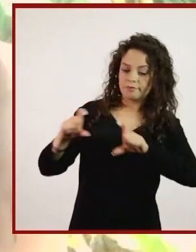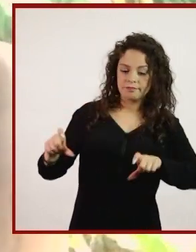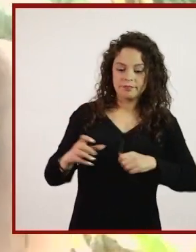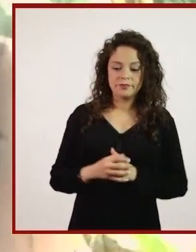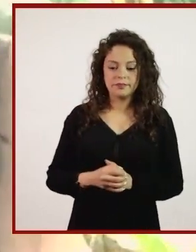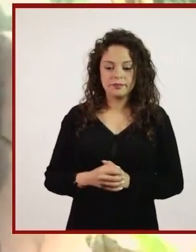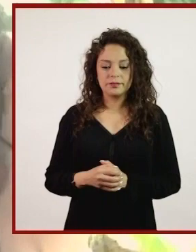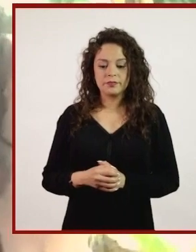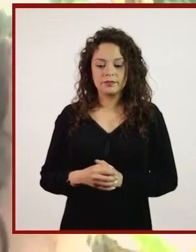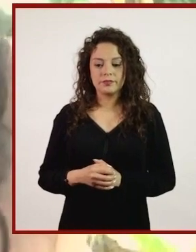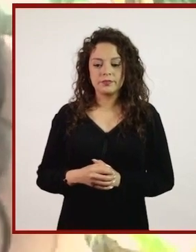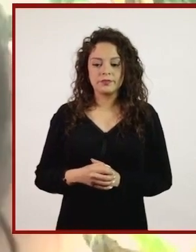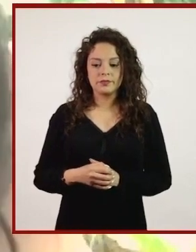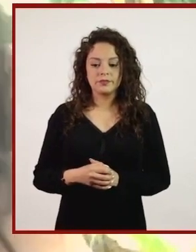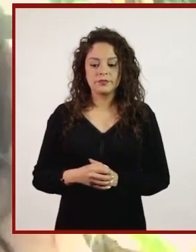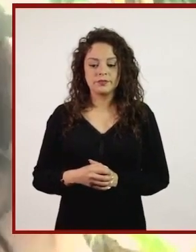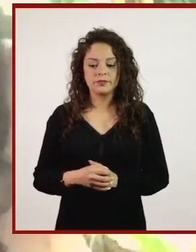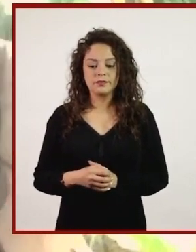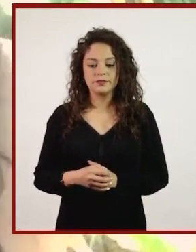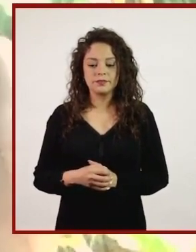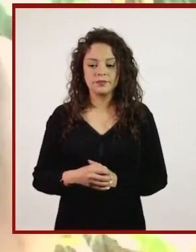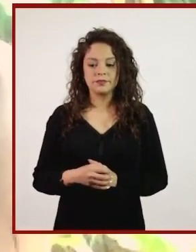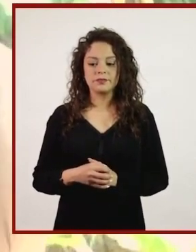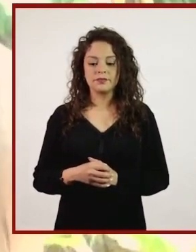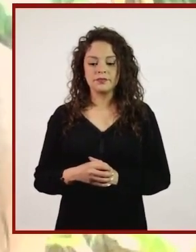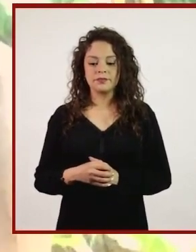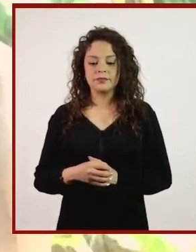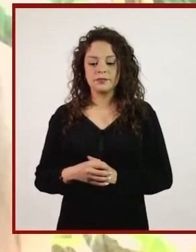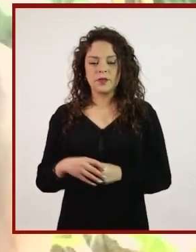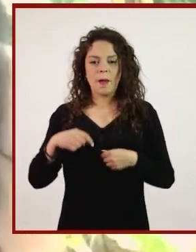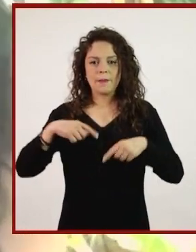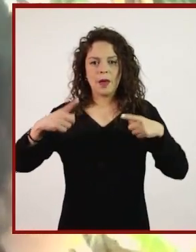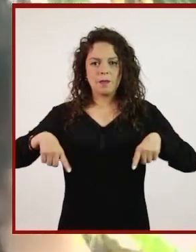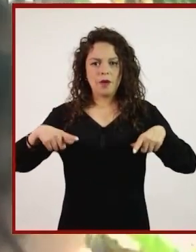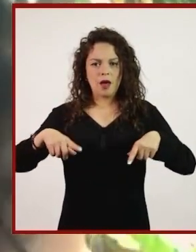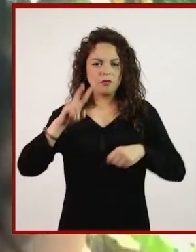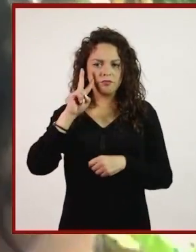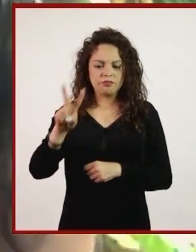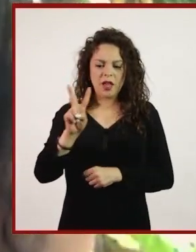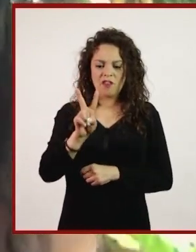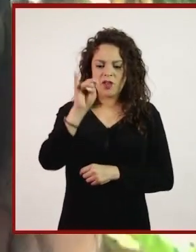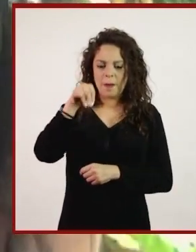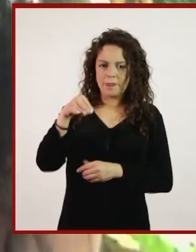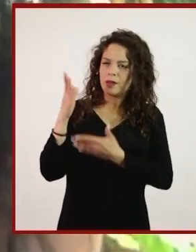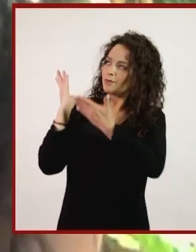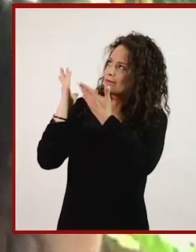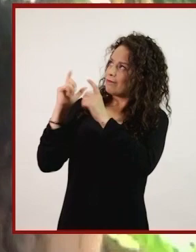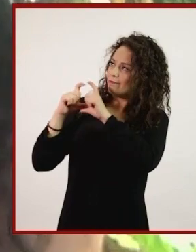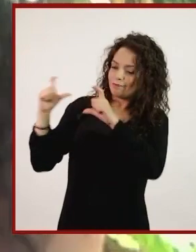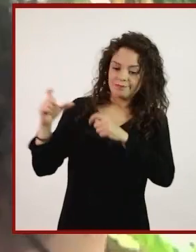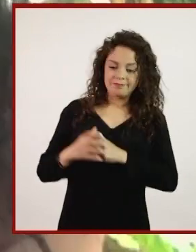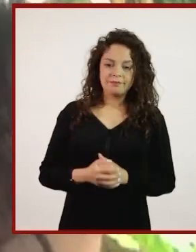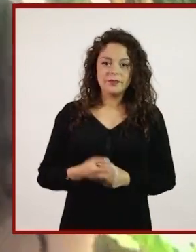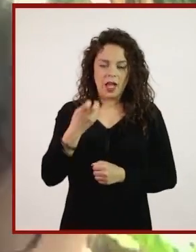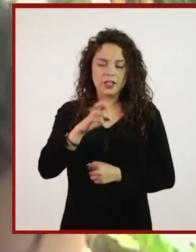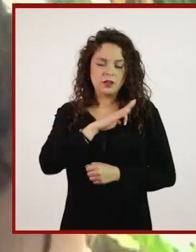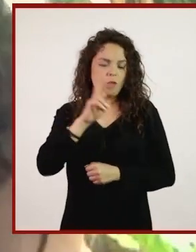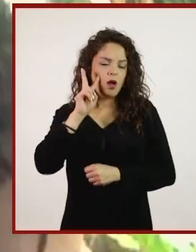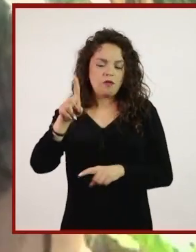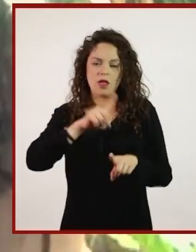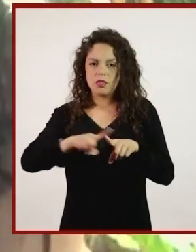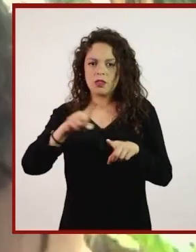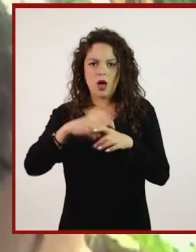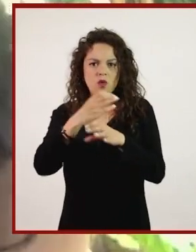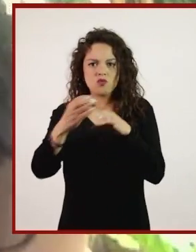en Instagram, estoy como María Sato, o El Huerto, W. Y mi página es Vimeo